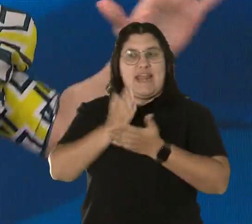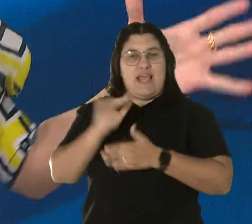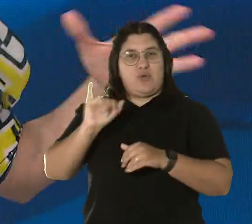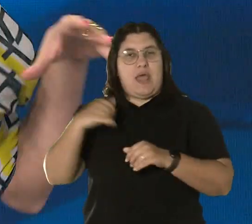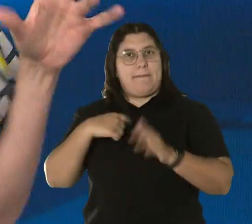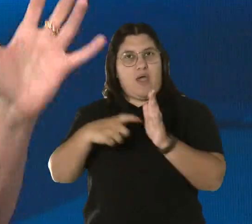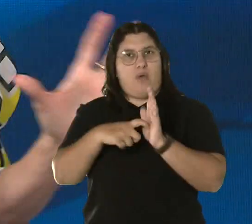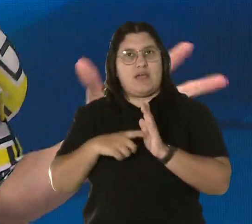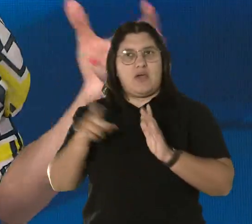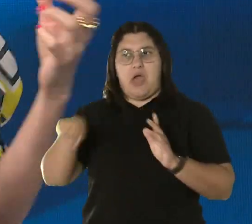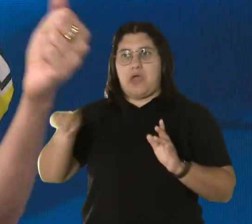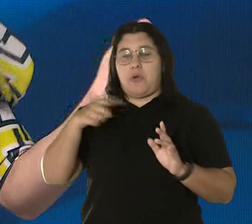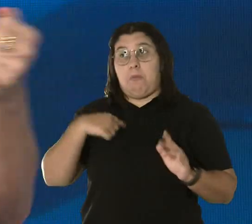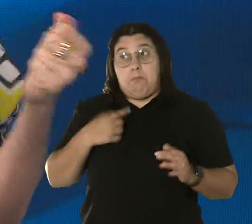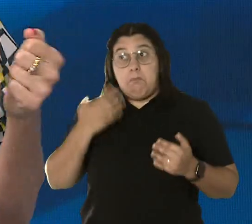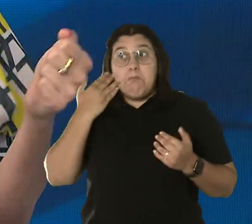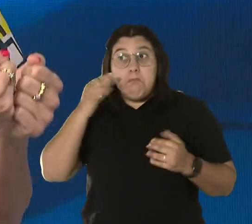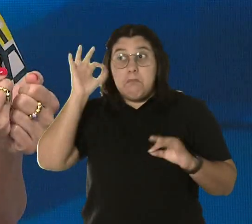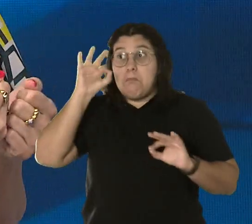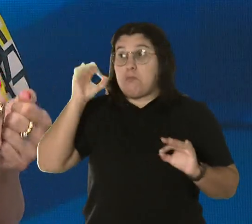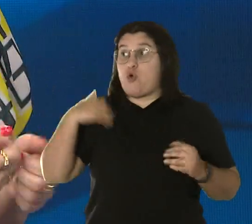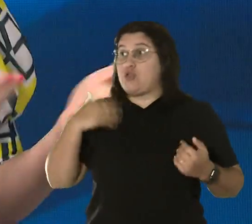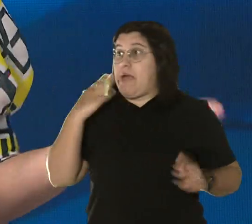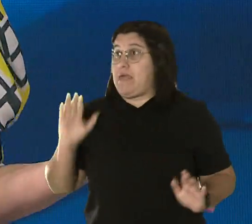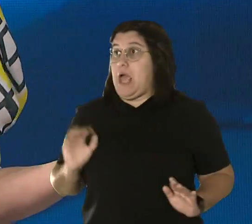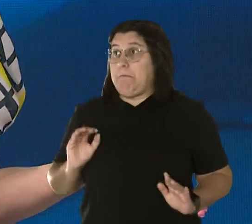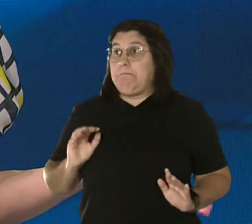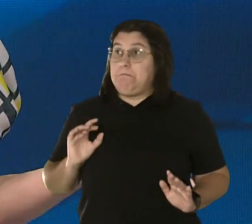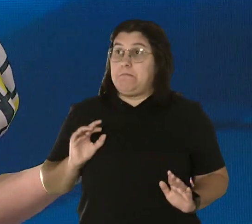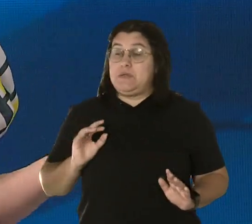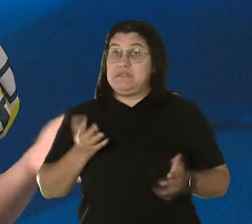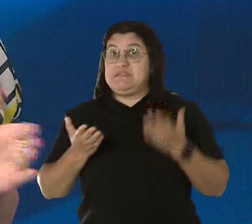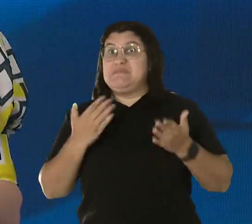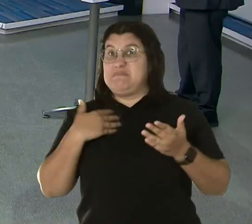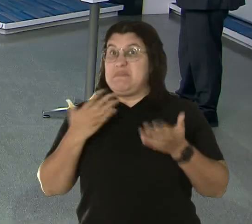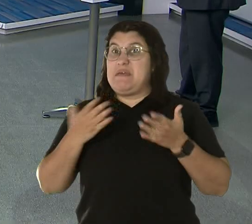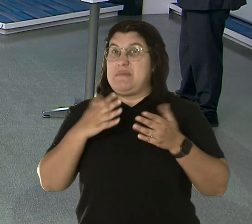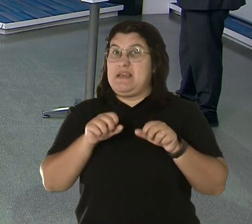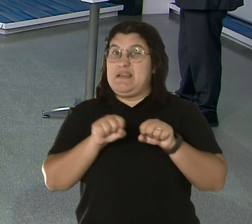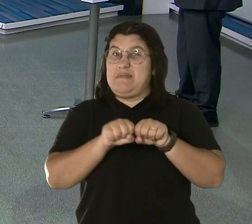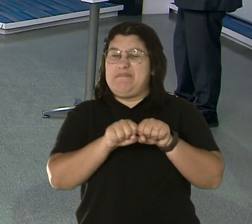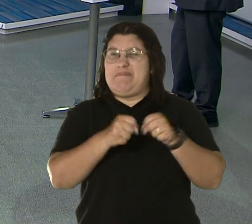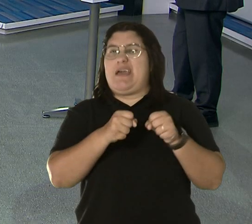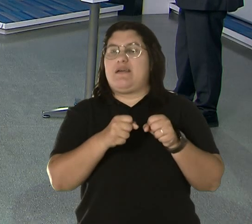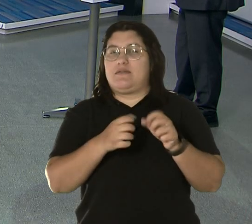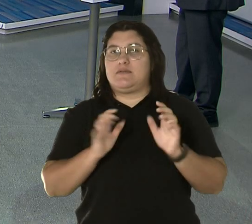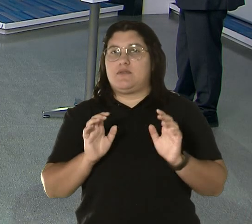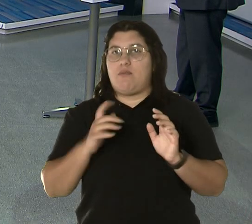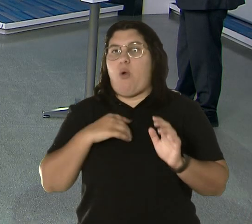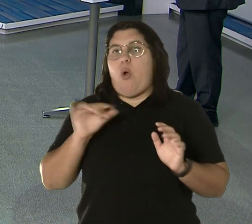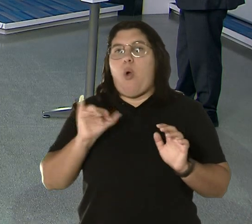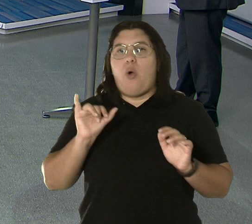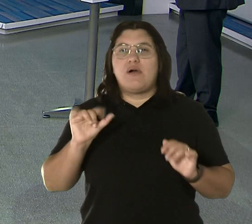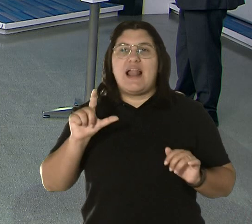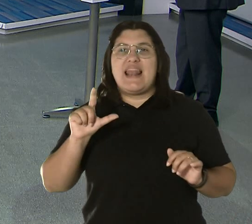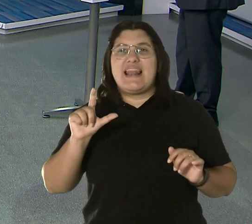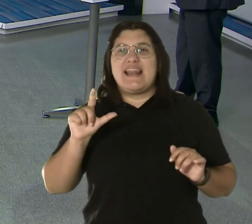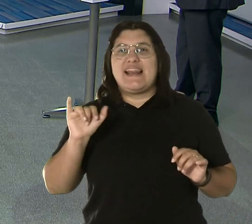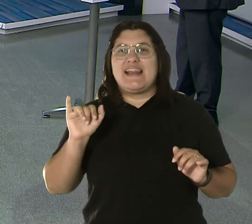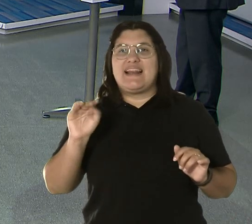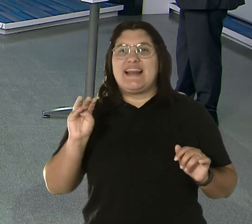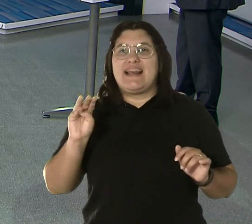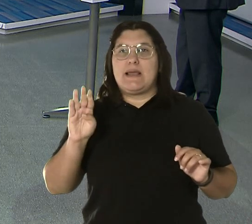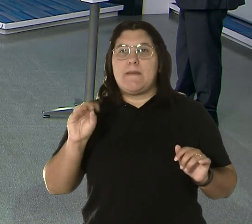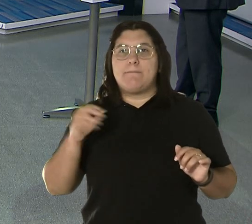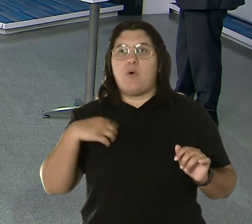los mantiene en ese confrontamiento que crea problemas en los centros de trabajo. La palabra que usaste ahorita, el limbo, los mantienes en un limbo y